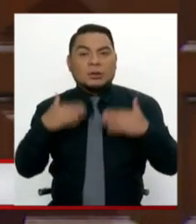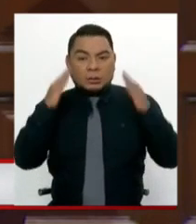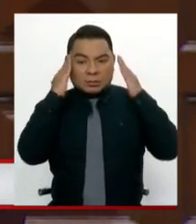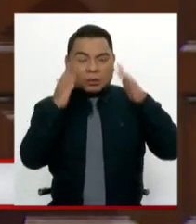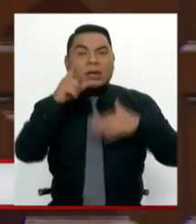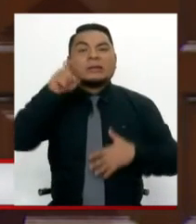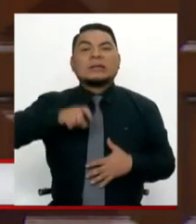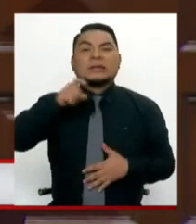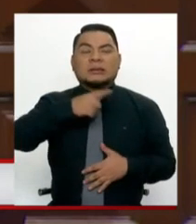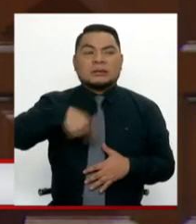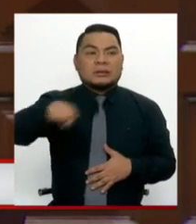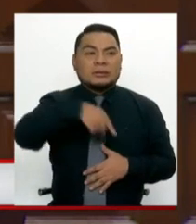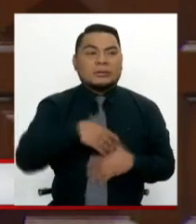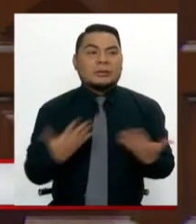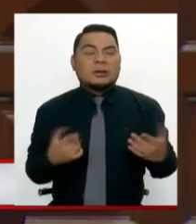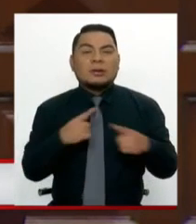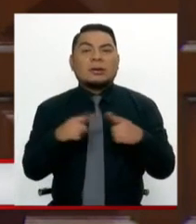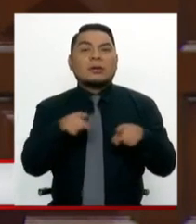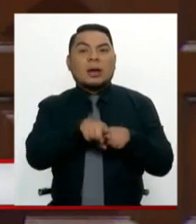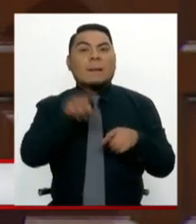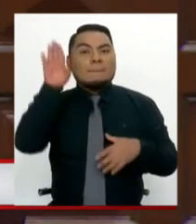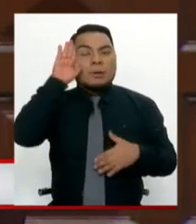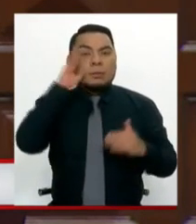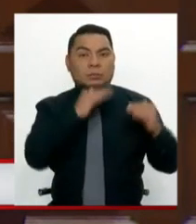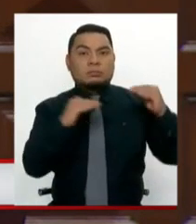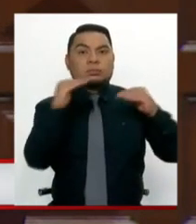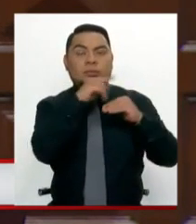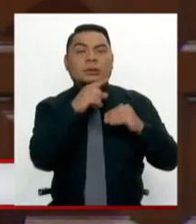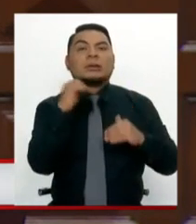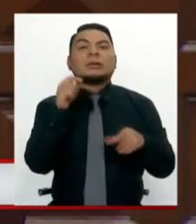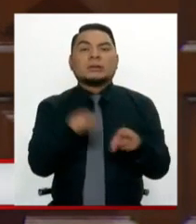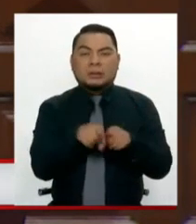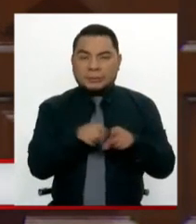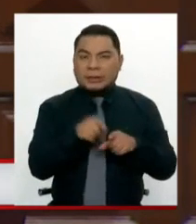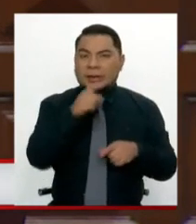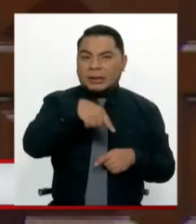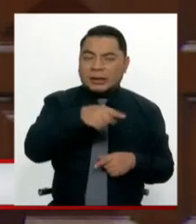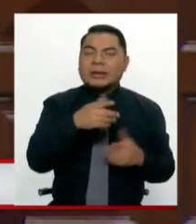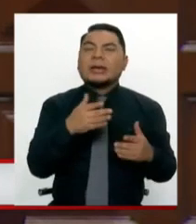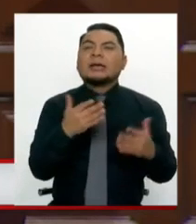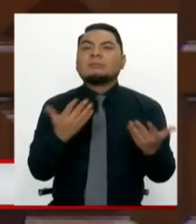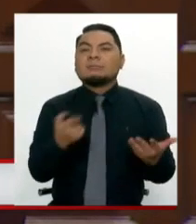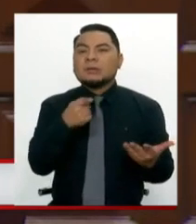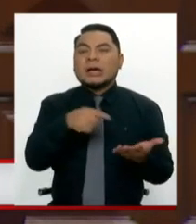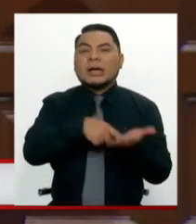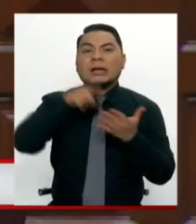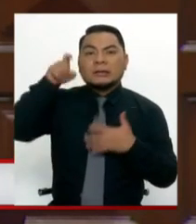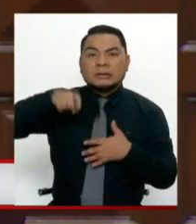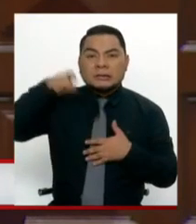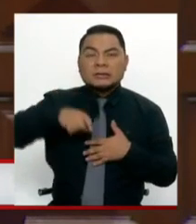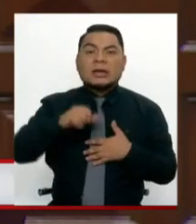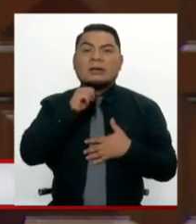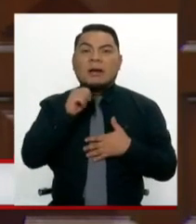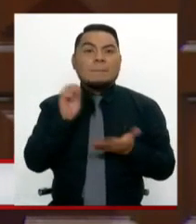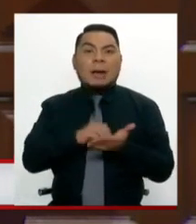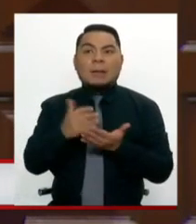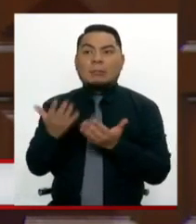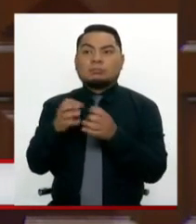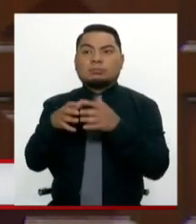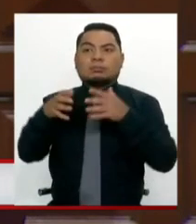los requerimientos de titulares policiales y derechohabientes. No obstante, la demanda aún sigue